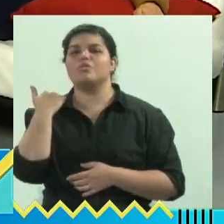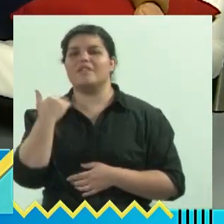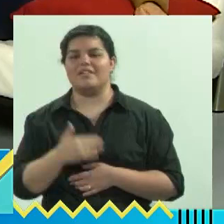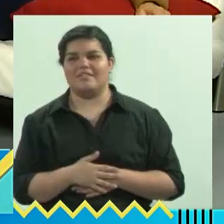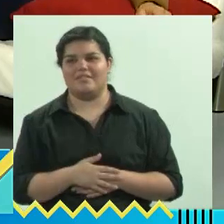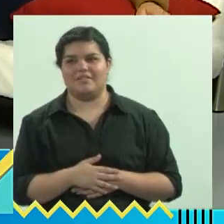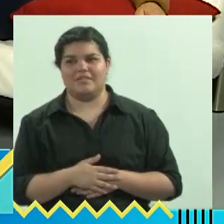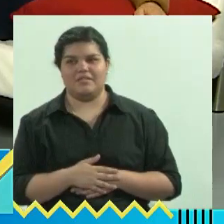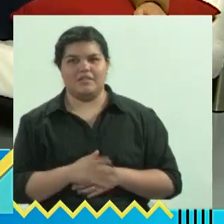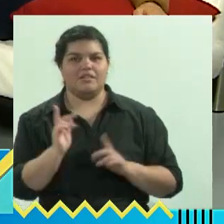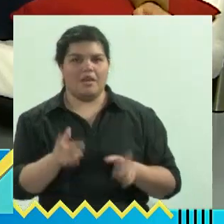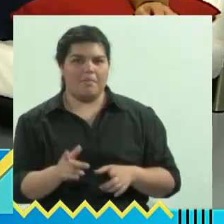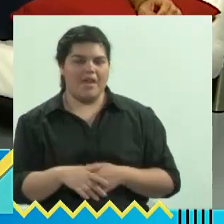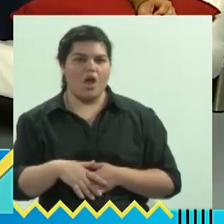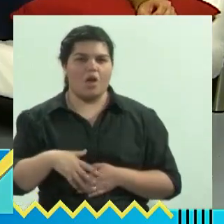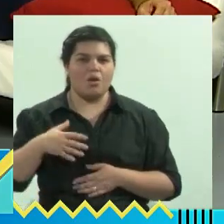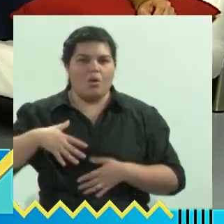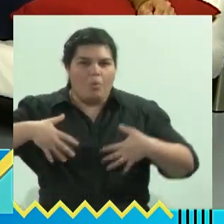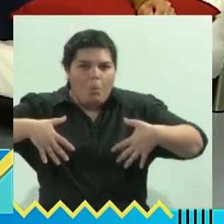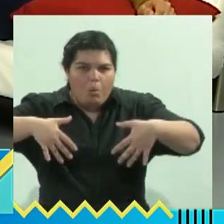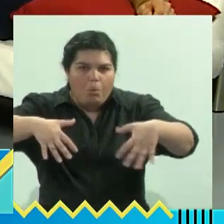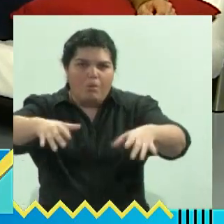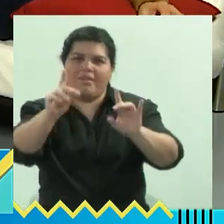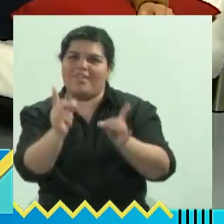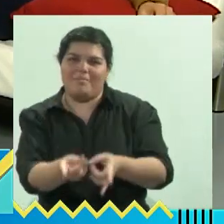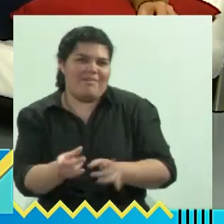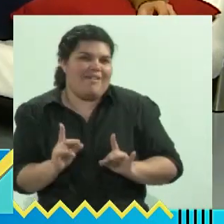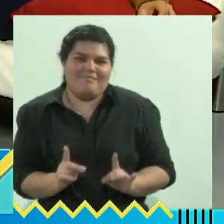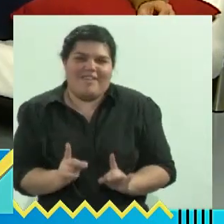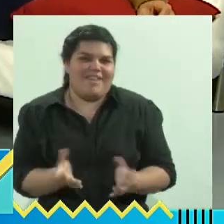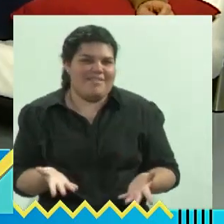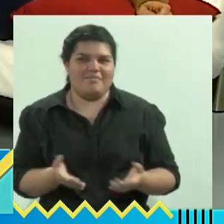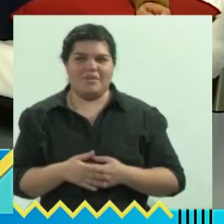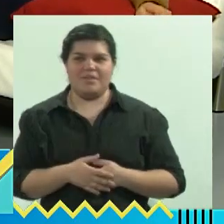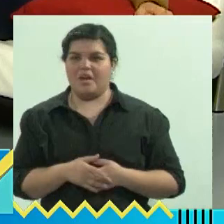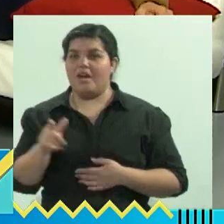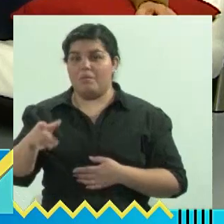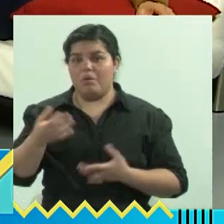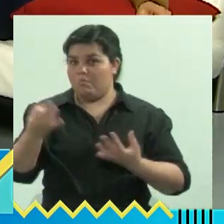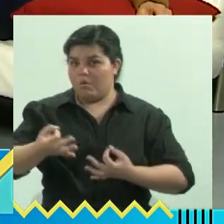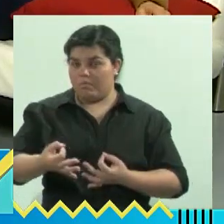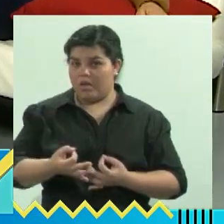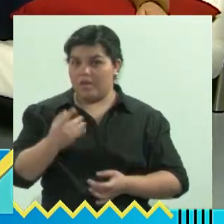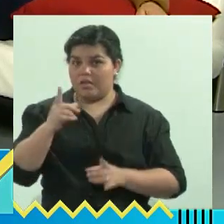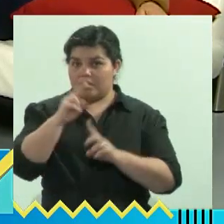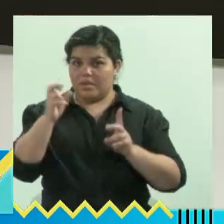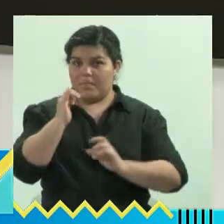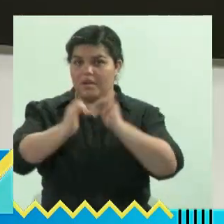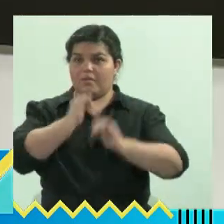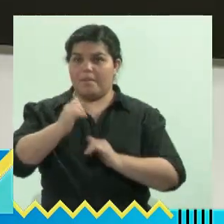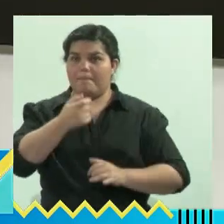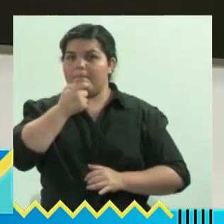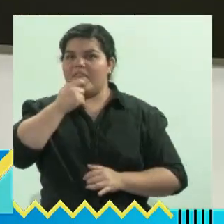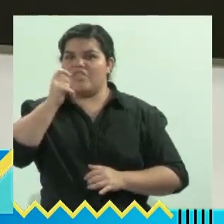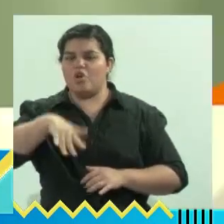y te vas a dormir. Bien. Con las historias de terror, ¿cómo te ha ido muy bien con esto de Mendoza Tiembla? Mira,